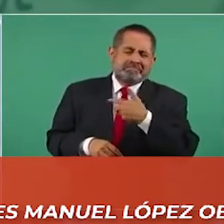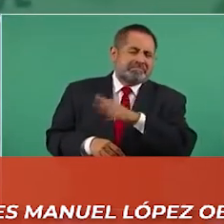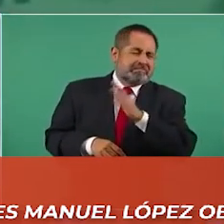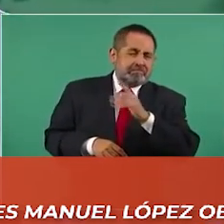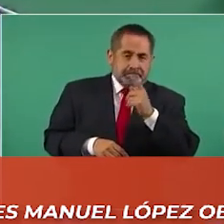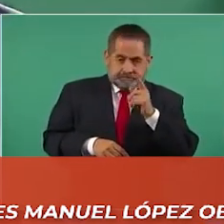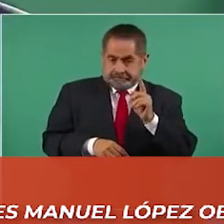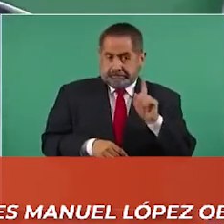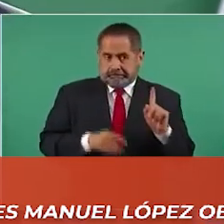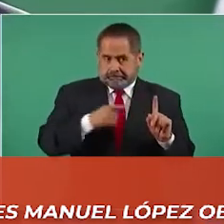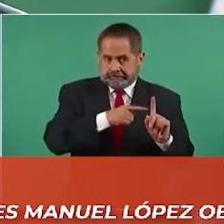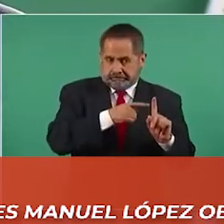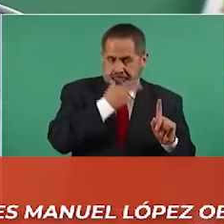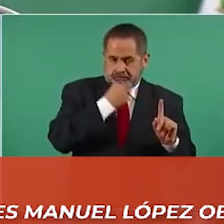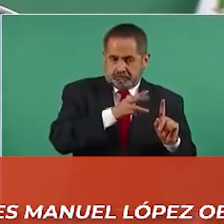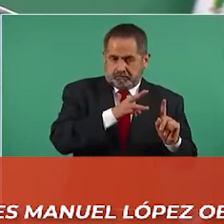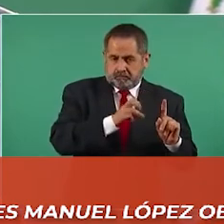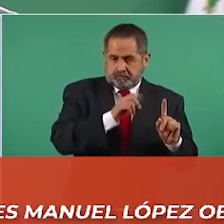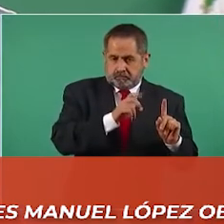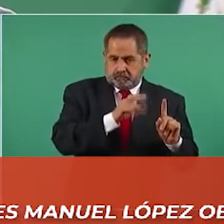consulta.